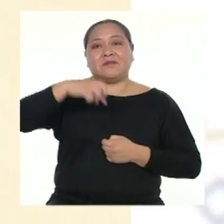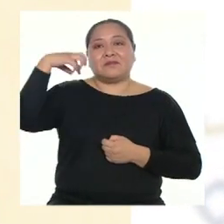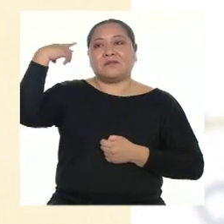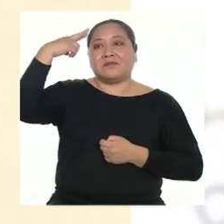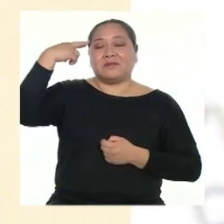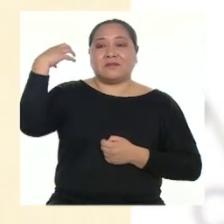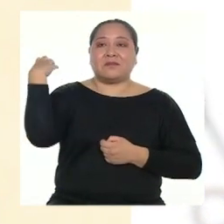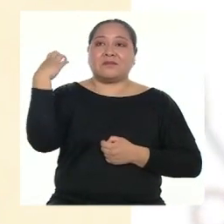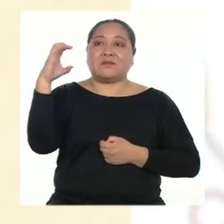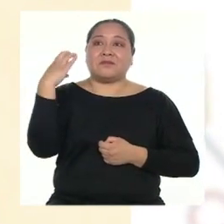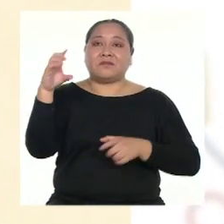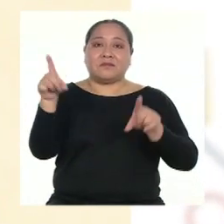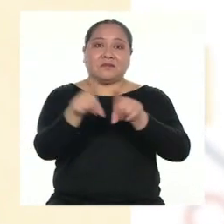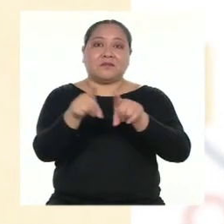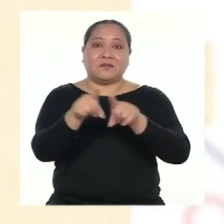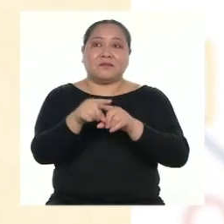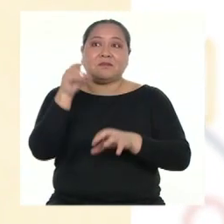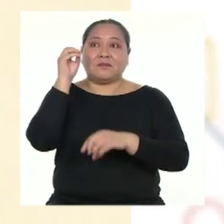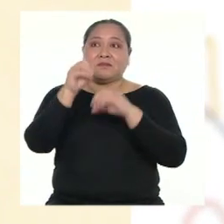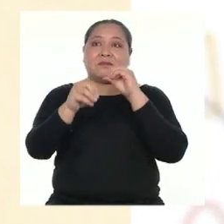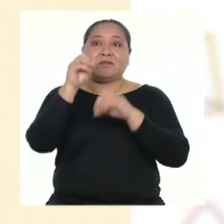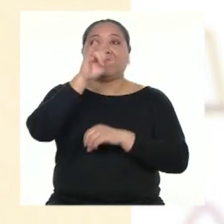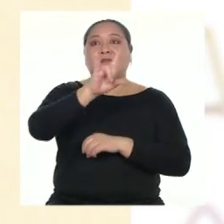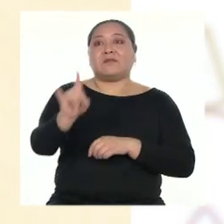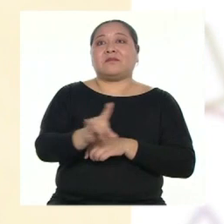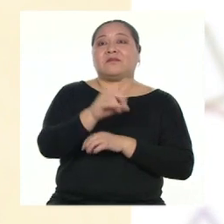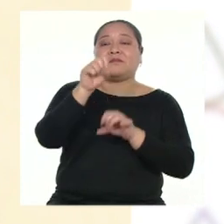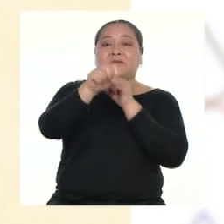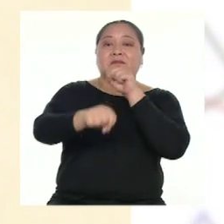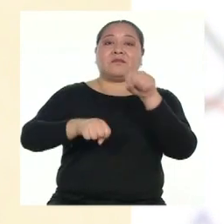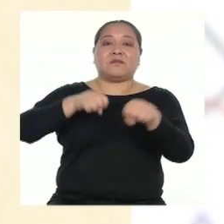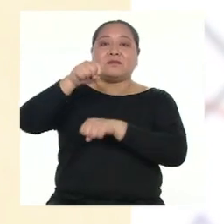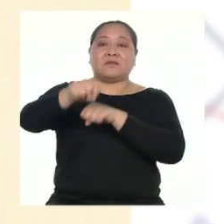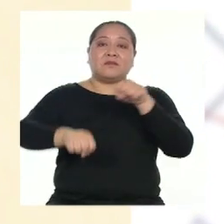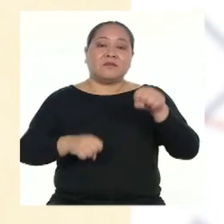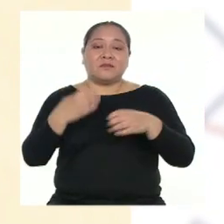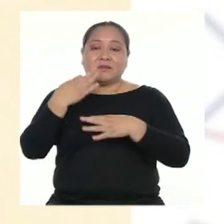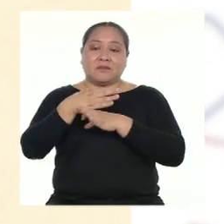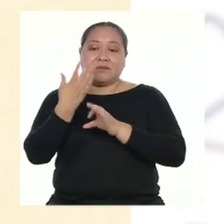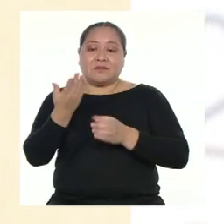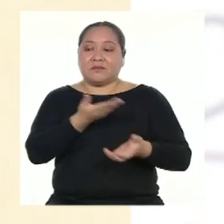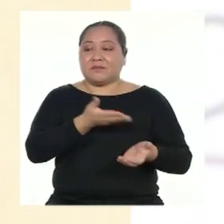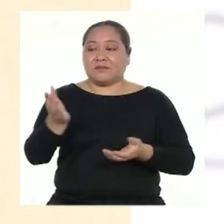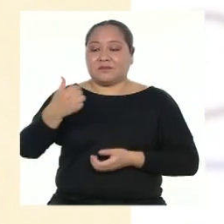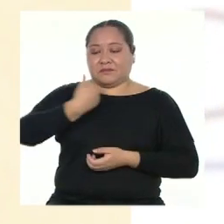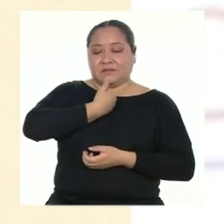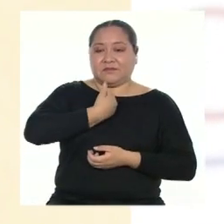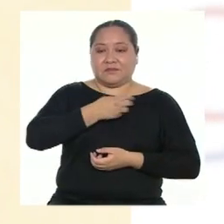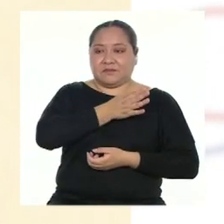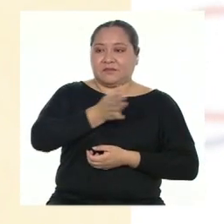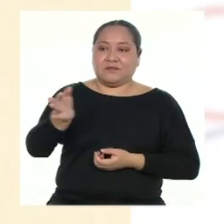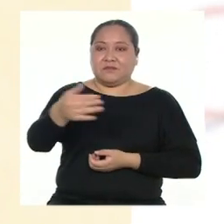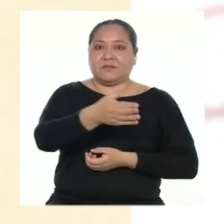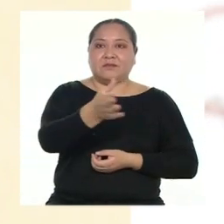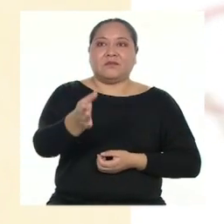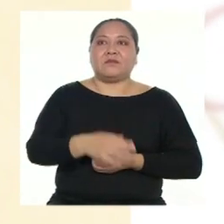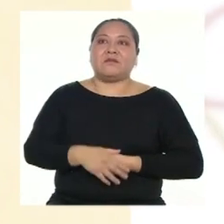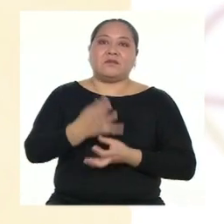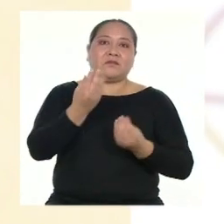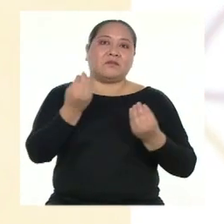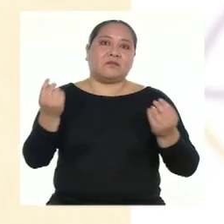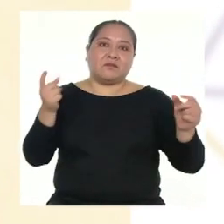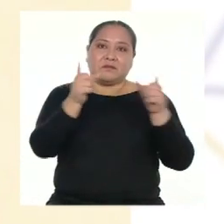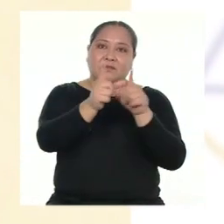que Colombia también destaca mucho el uso de bicicletas como medio de transporte personal. Y muchas